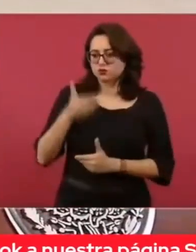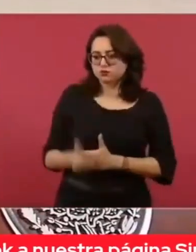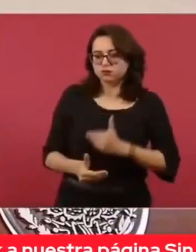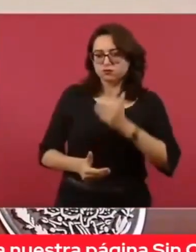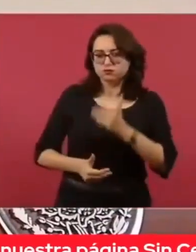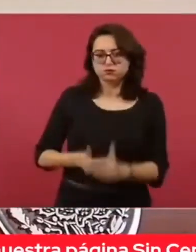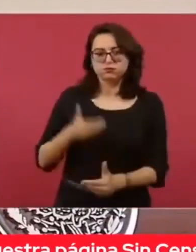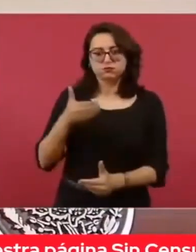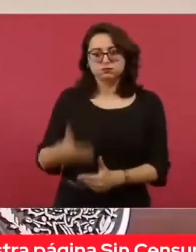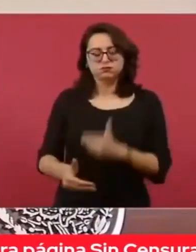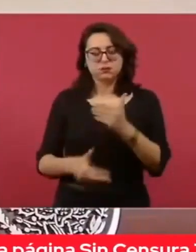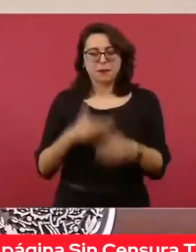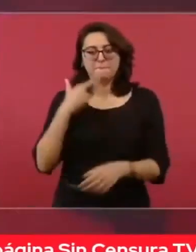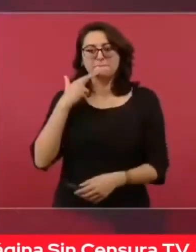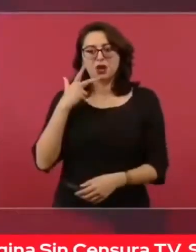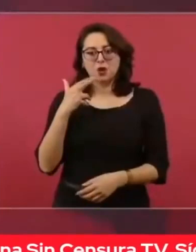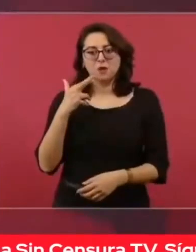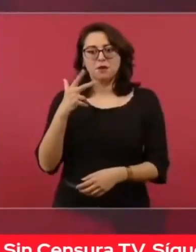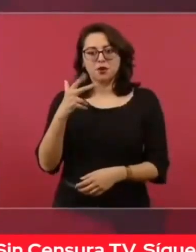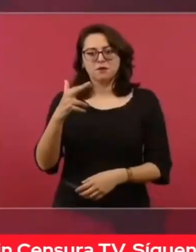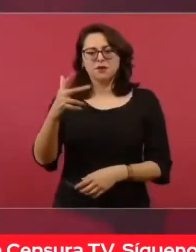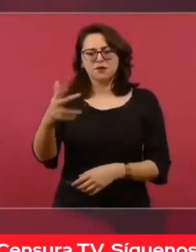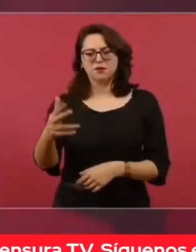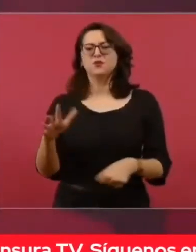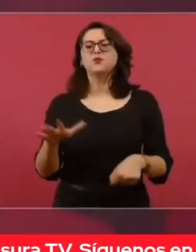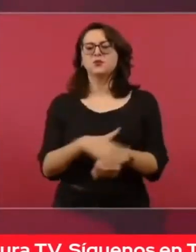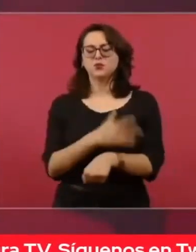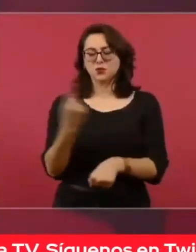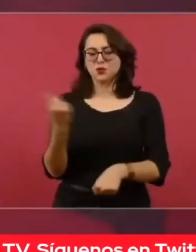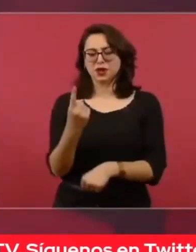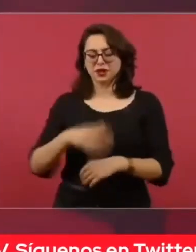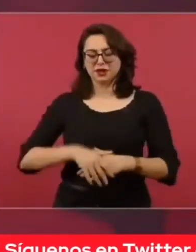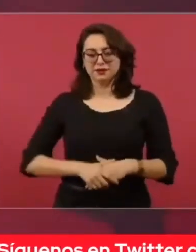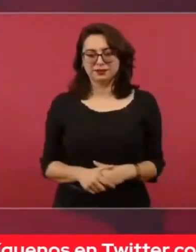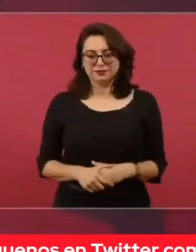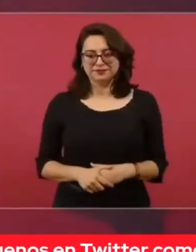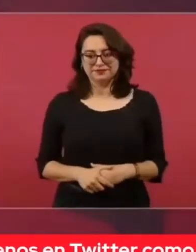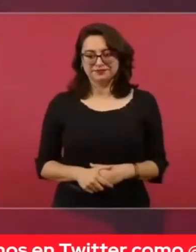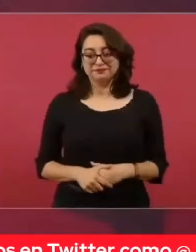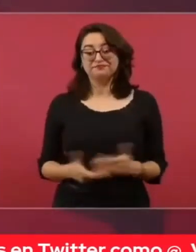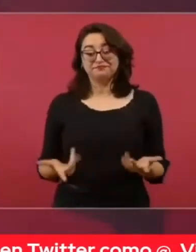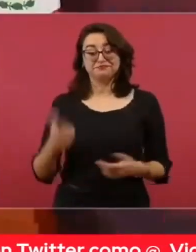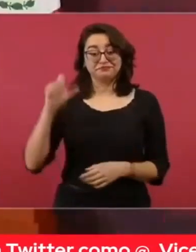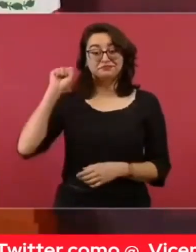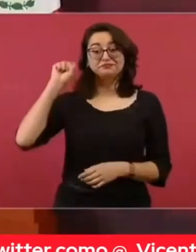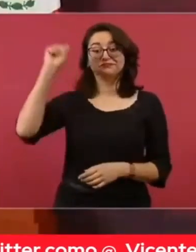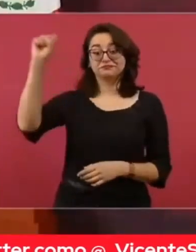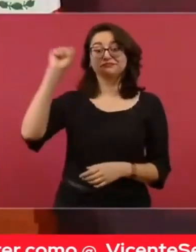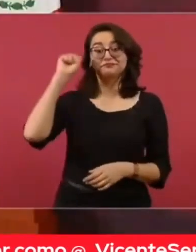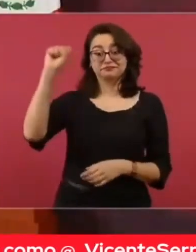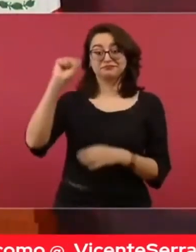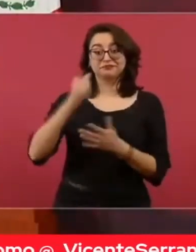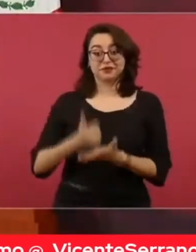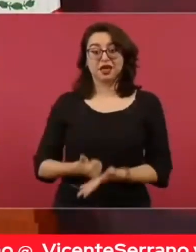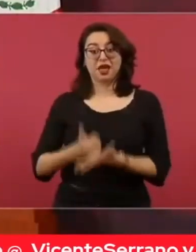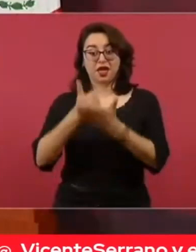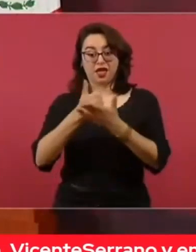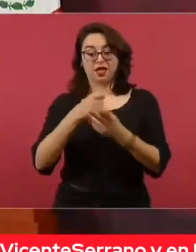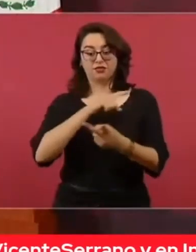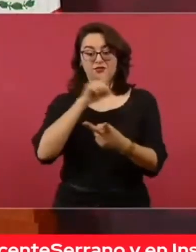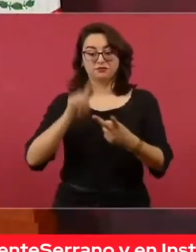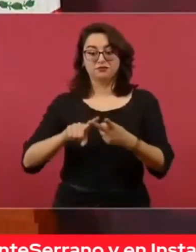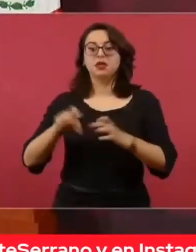porque han ayudado los sindicatos y han ayudado también las